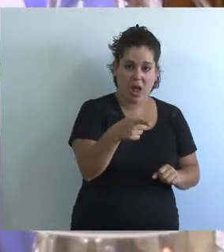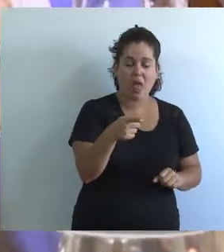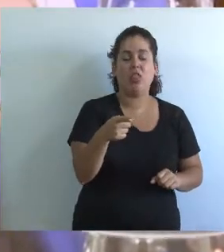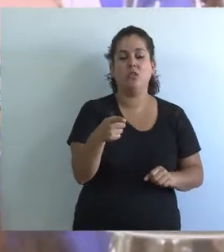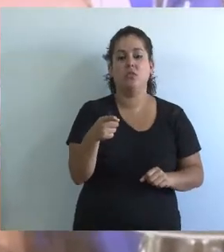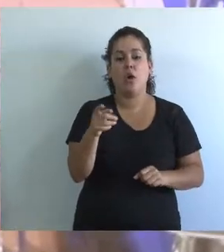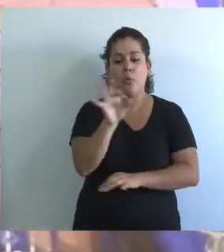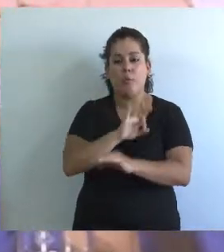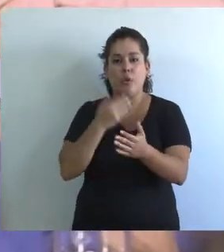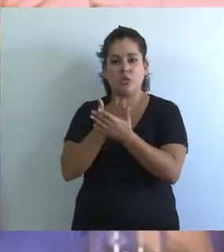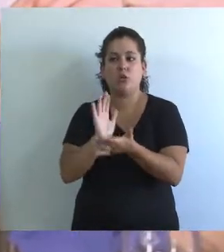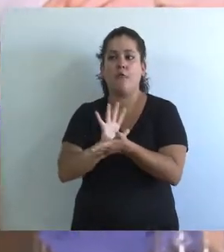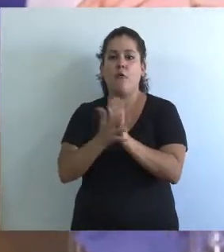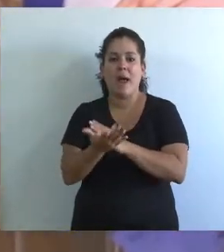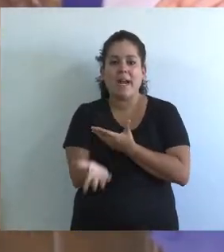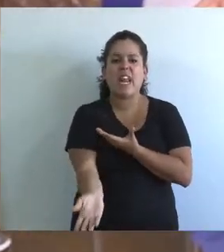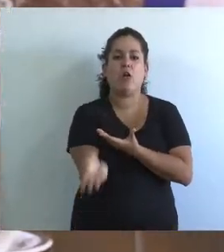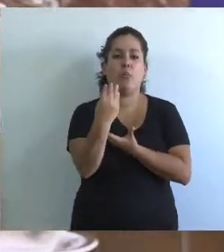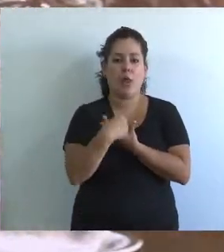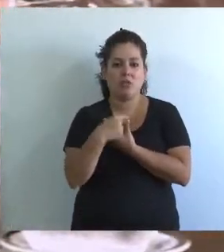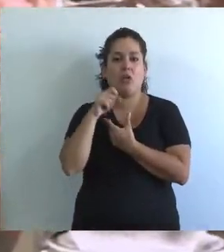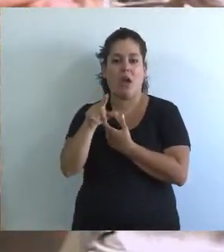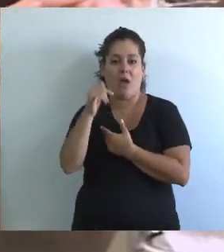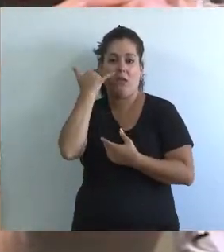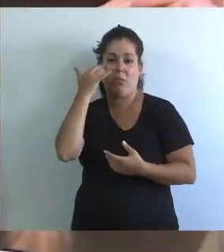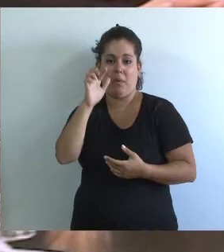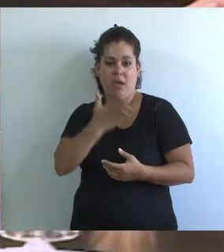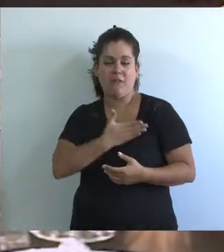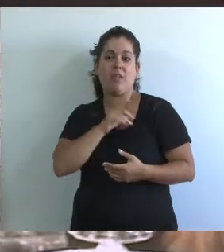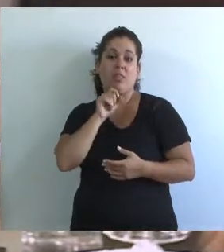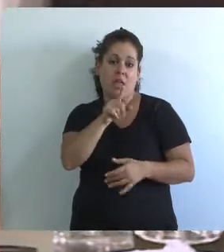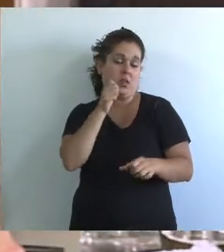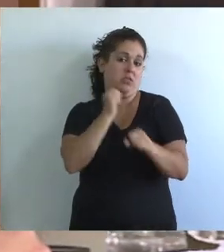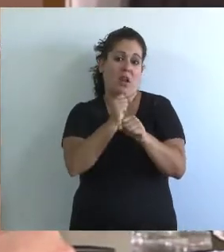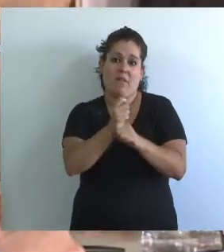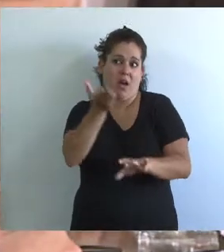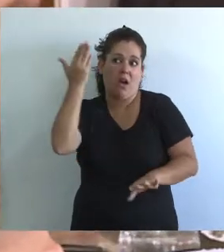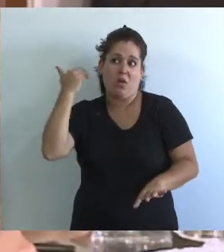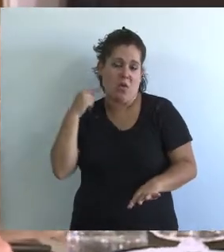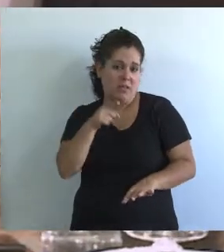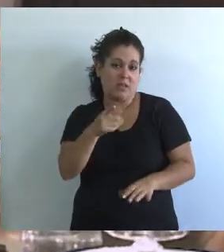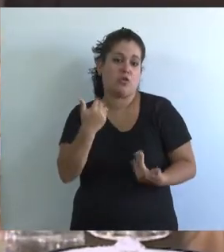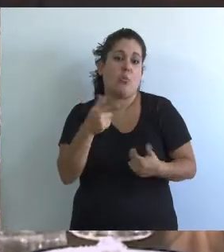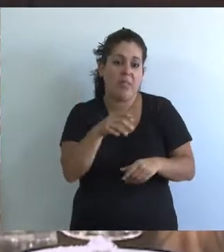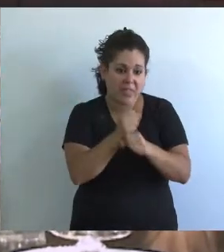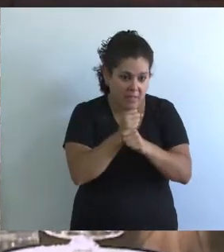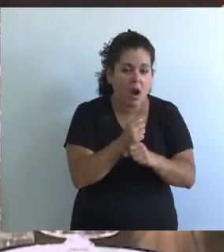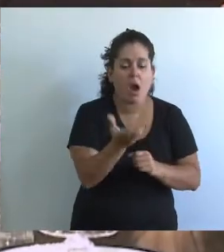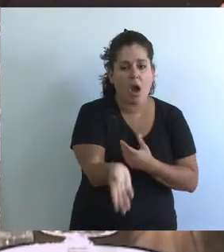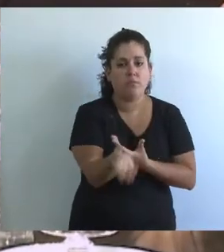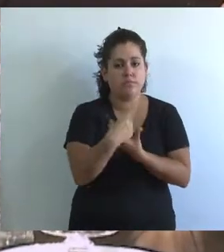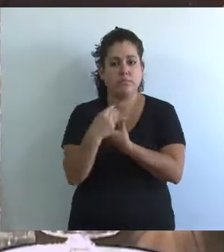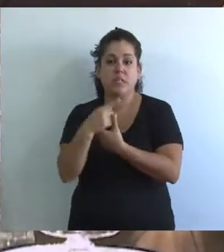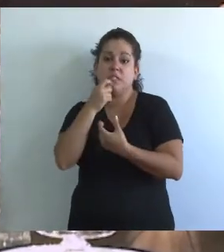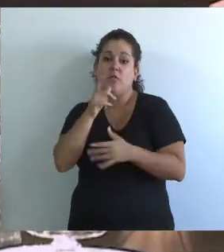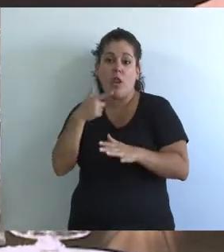es un proyecto de reincorporación a YPF, a las tareas que ellos podían hacer, y en